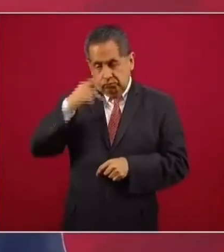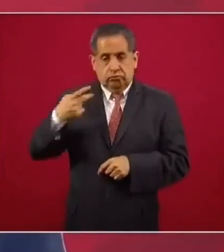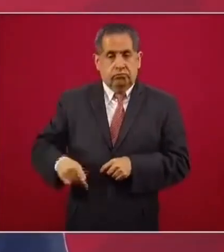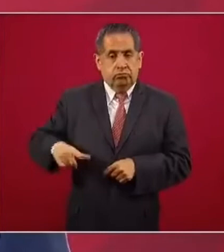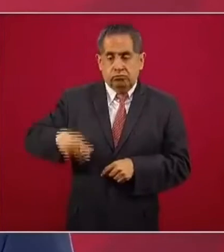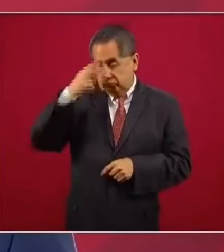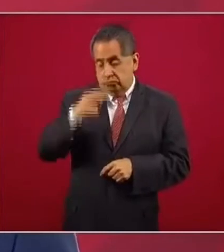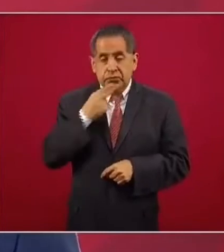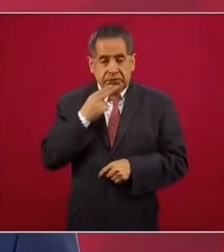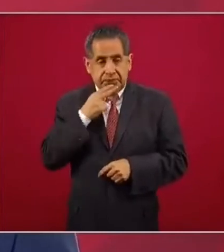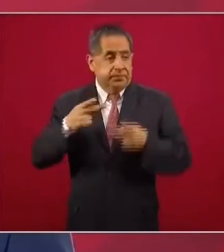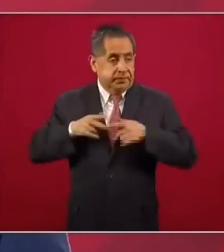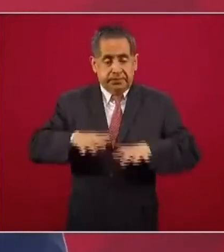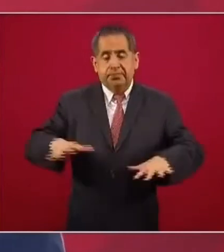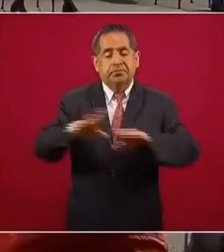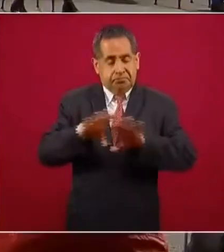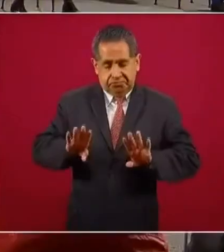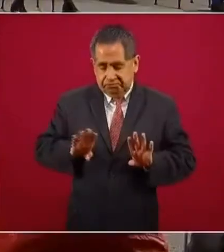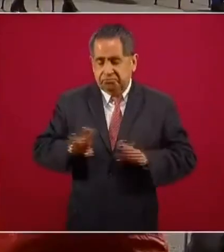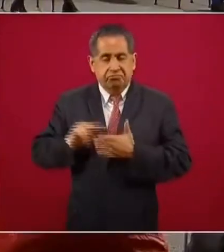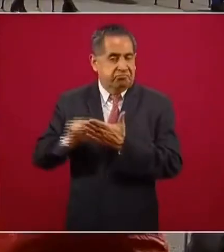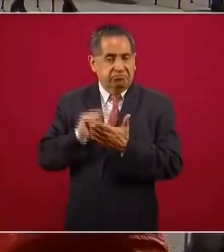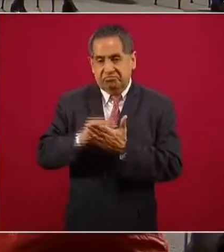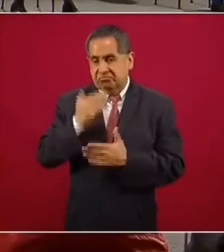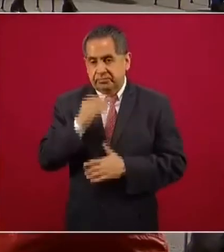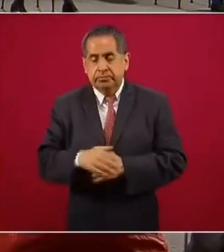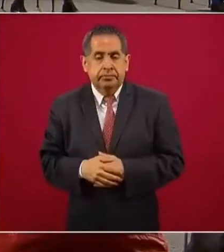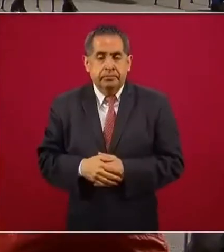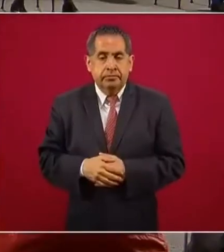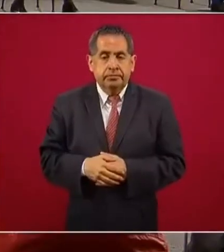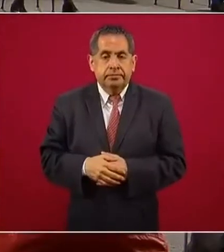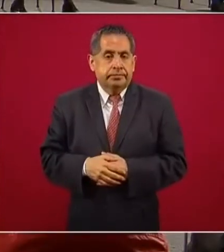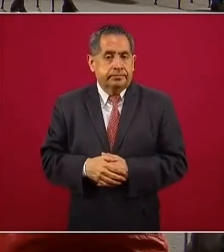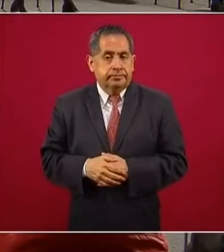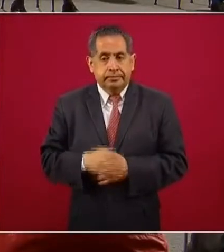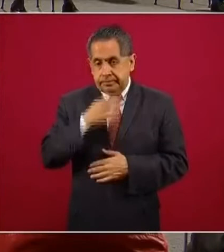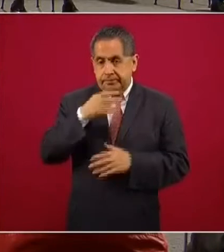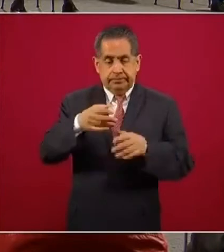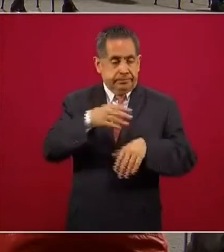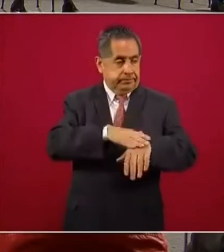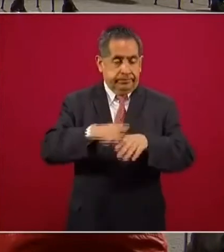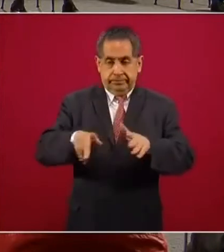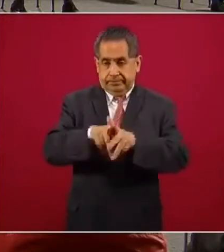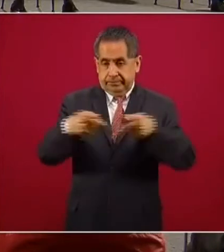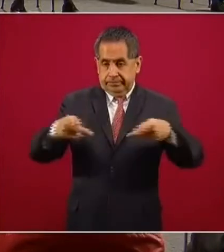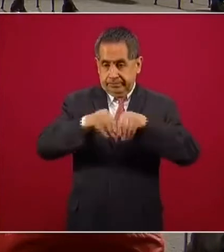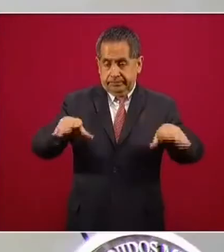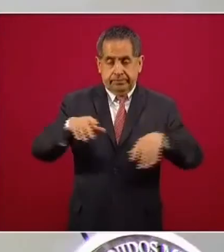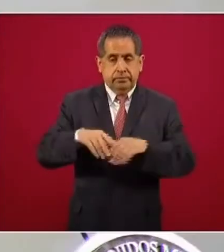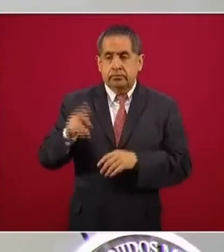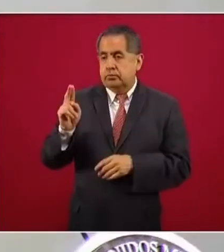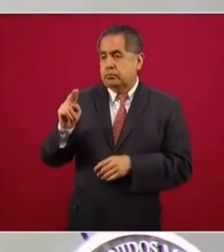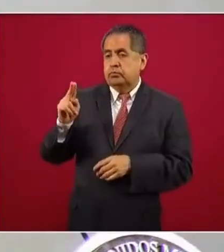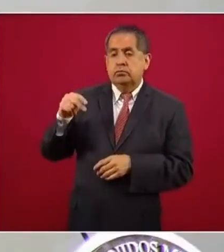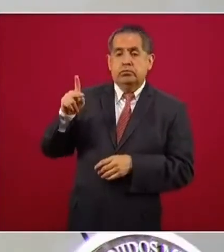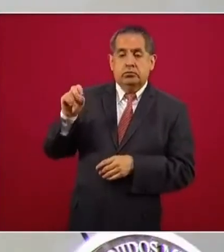Estado mexicano y el pueblo mexicano. Para los colegas de prensa, reiteramos que la UNOPS es un